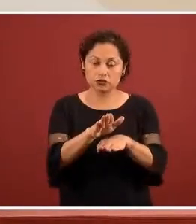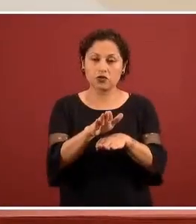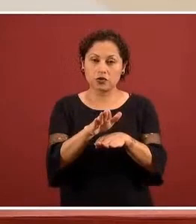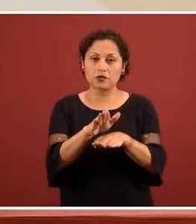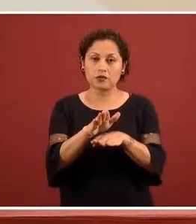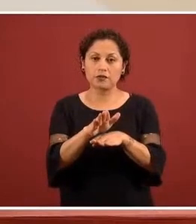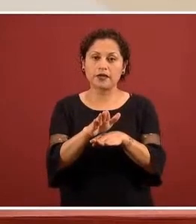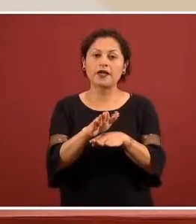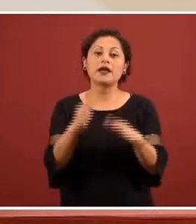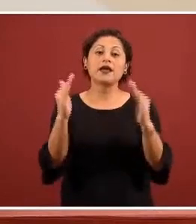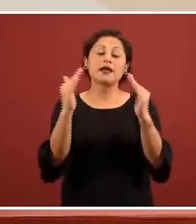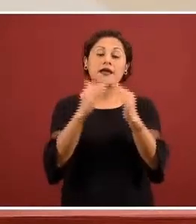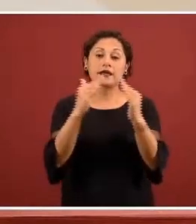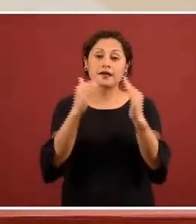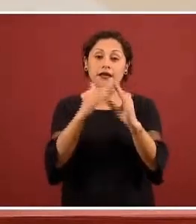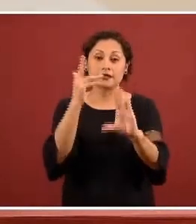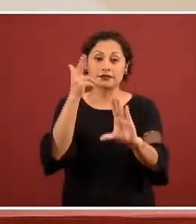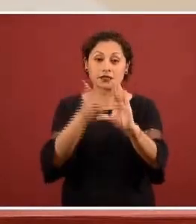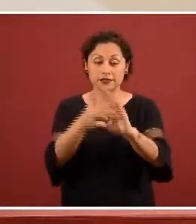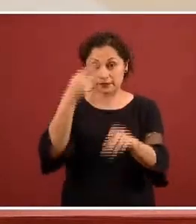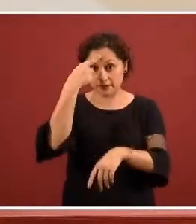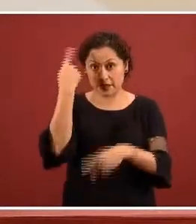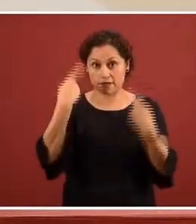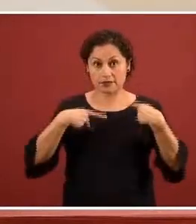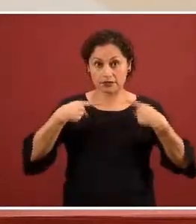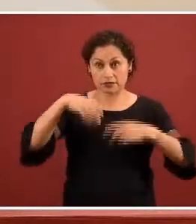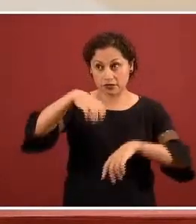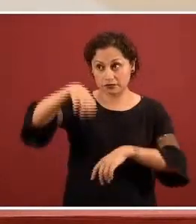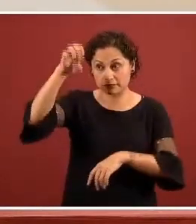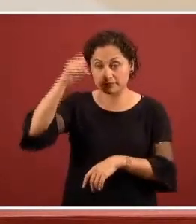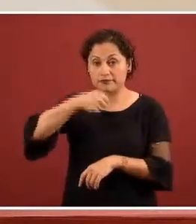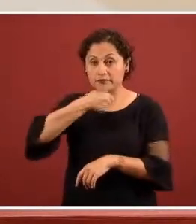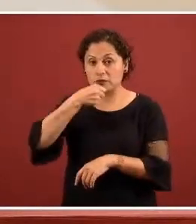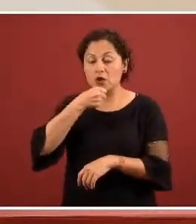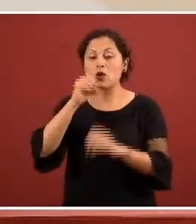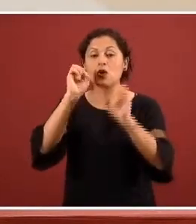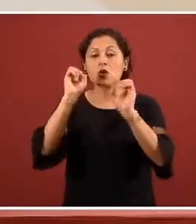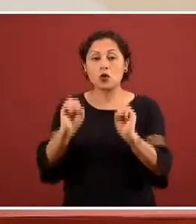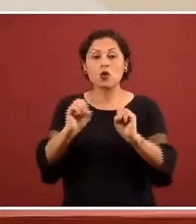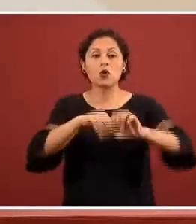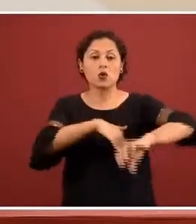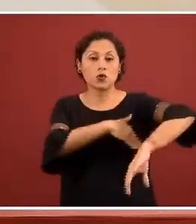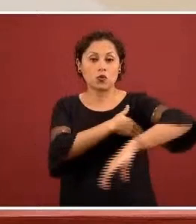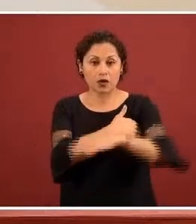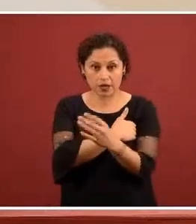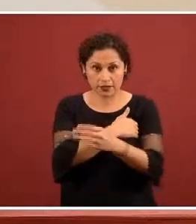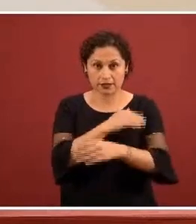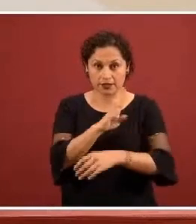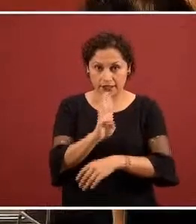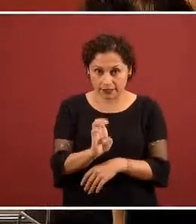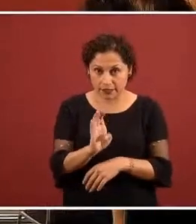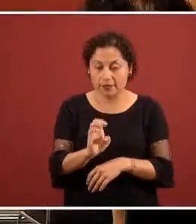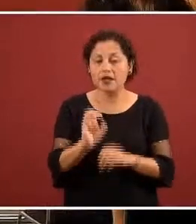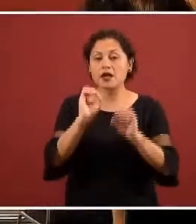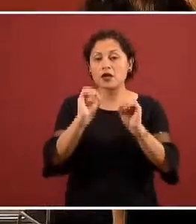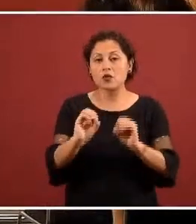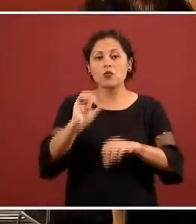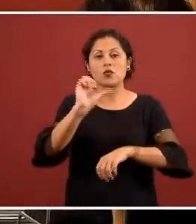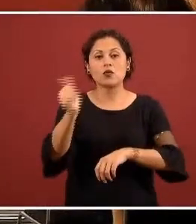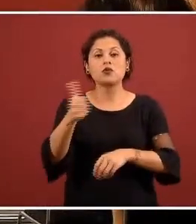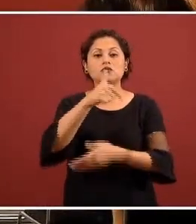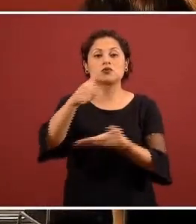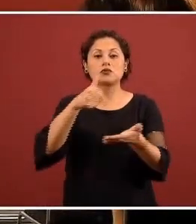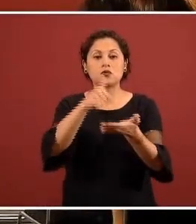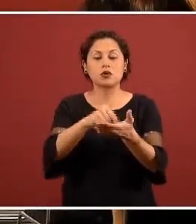para adultos mayores o, en su caso, también de guarderías en el otro extremo de la vida o de personas